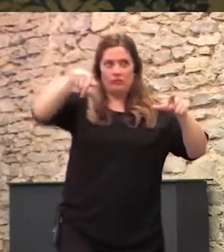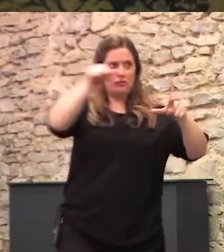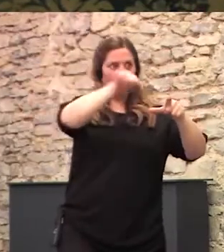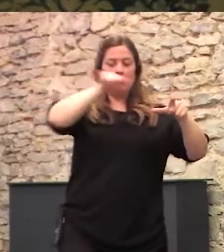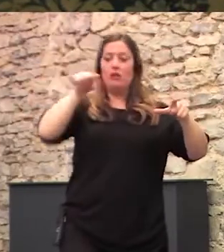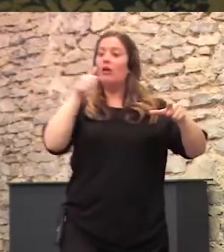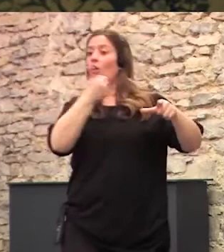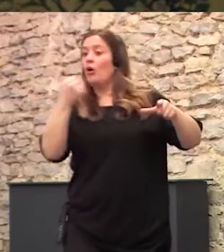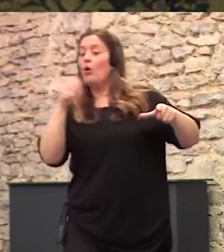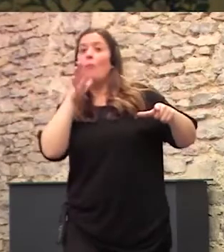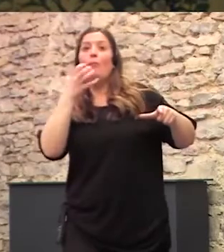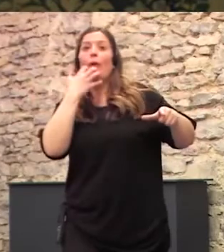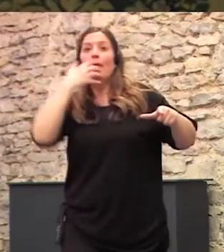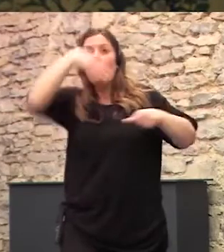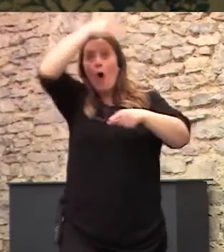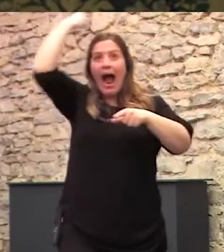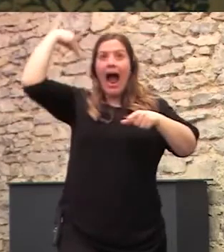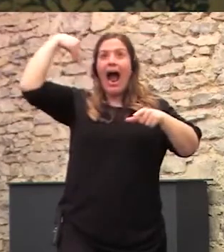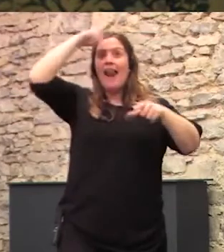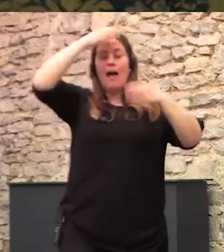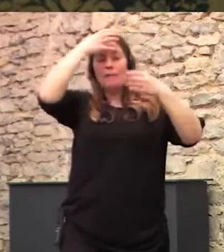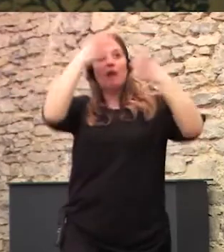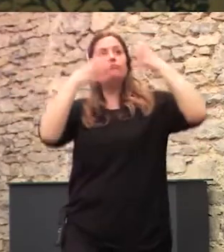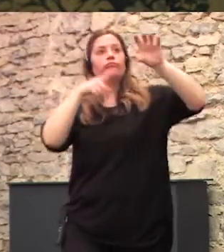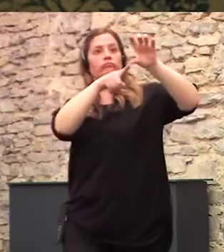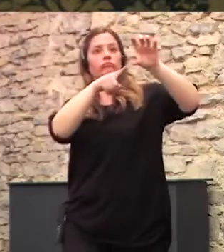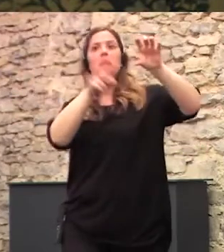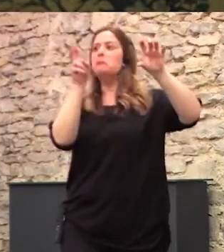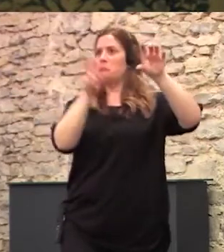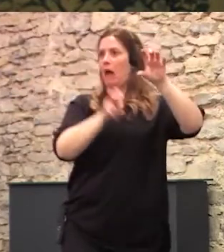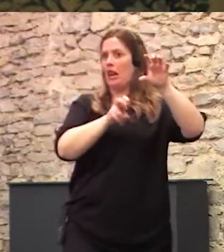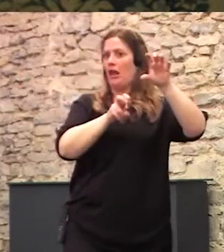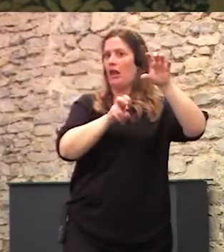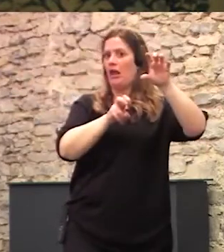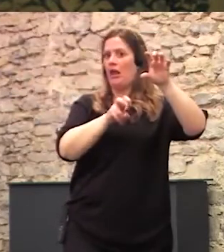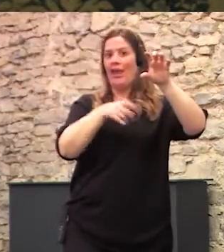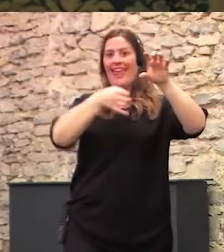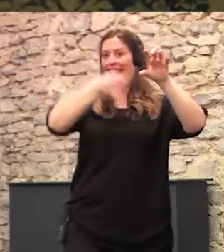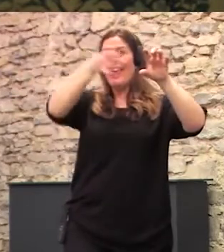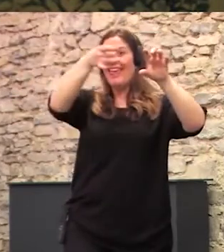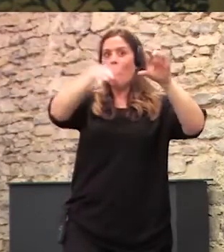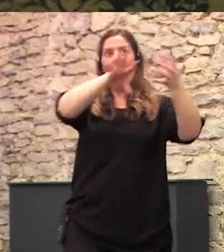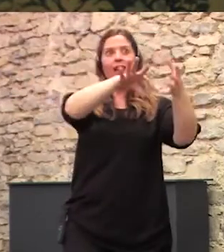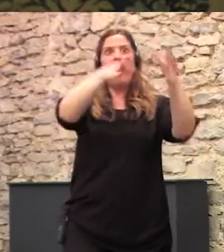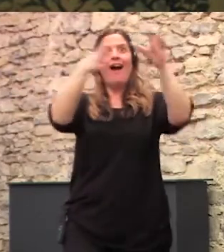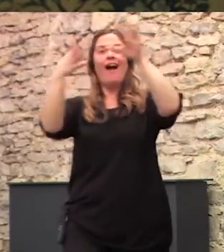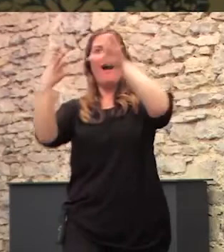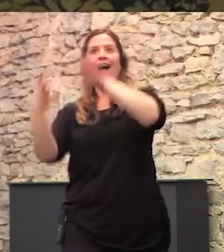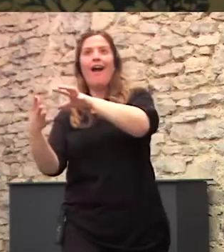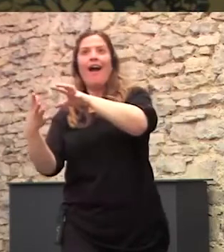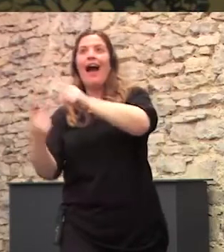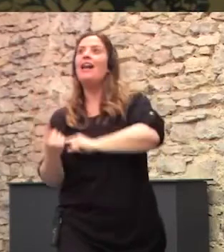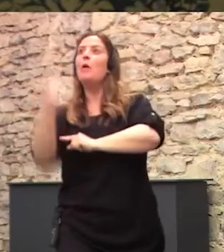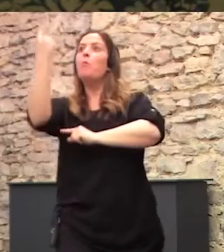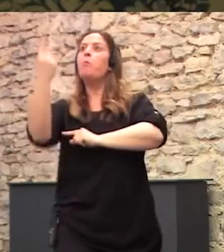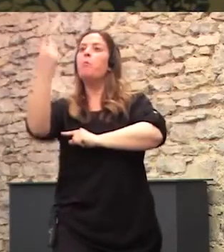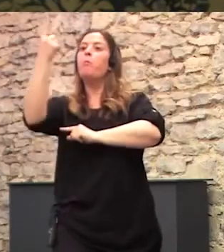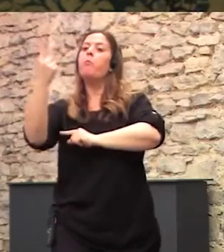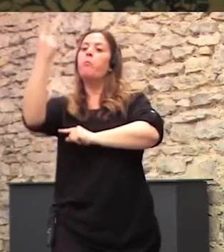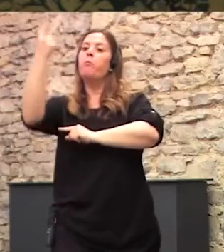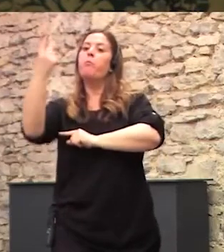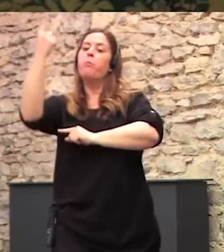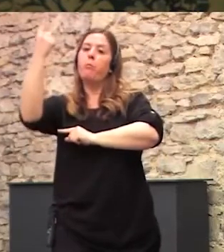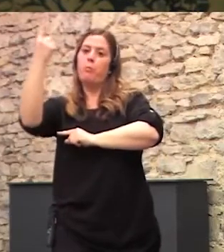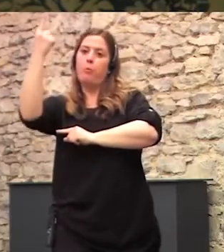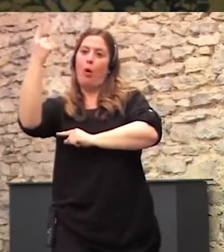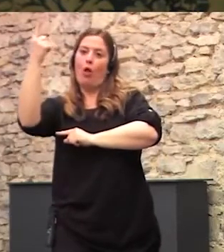Arabia no lo podemos trasladar tal cual al Polo Norte, ¿sí?